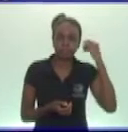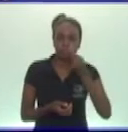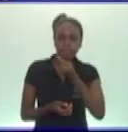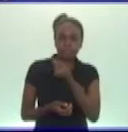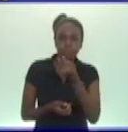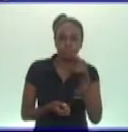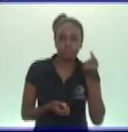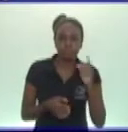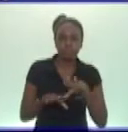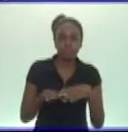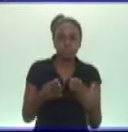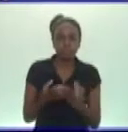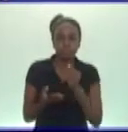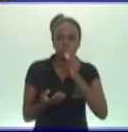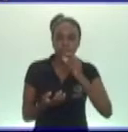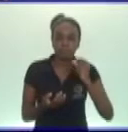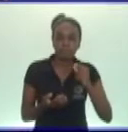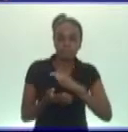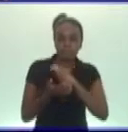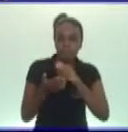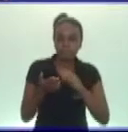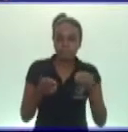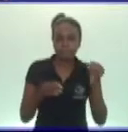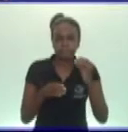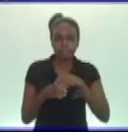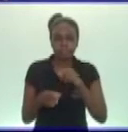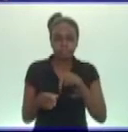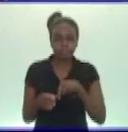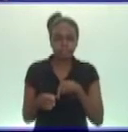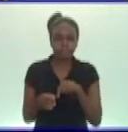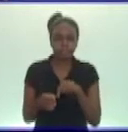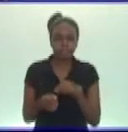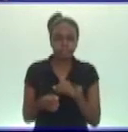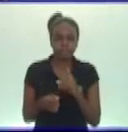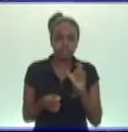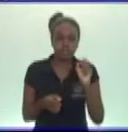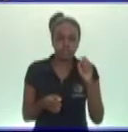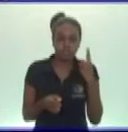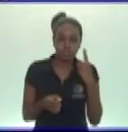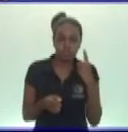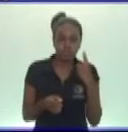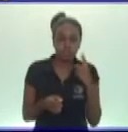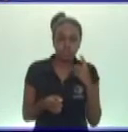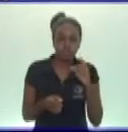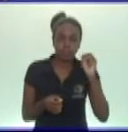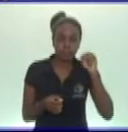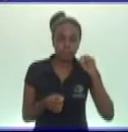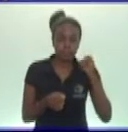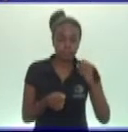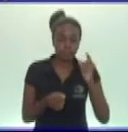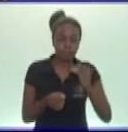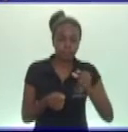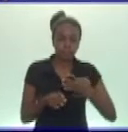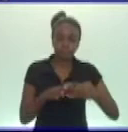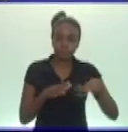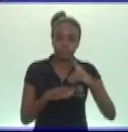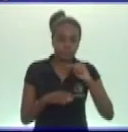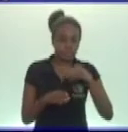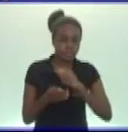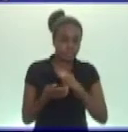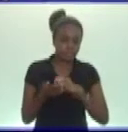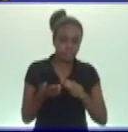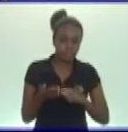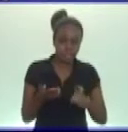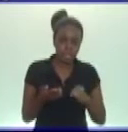de los personajes que transitan en este relato, no únicamente con Gregorio Samsa, que es donde, convertido en un monstruoso